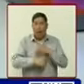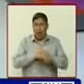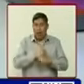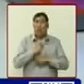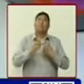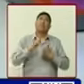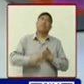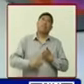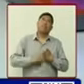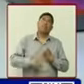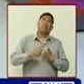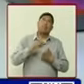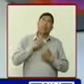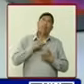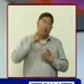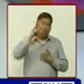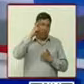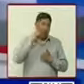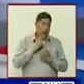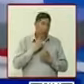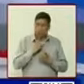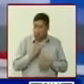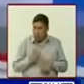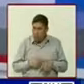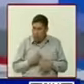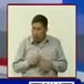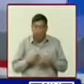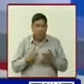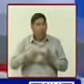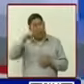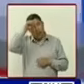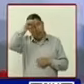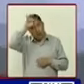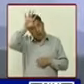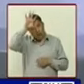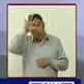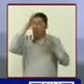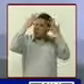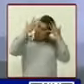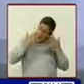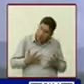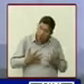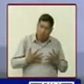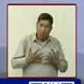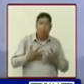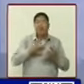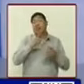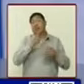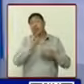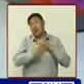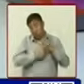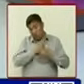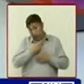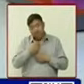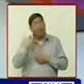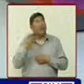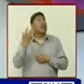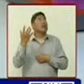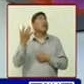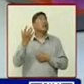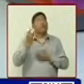las violaciones son de los casos más frecuentes en Tarija y lastimosamente las víctimas, como